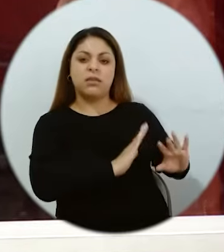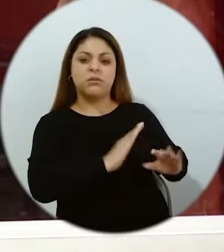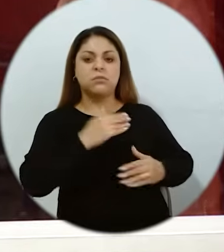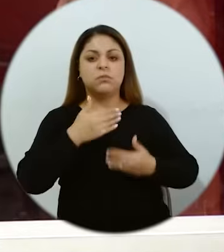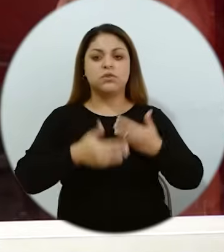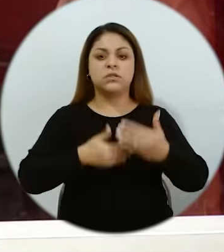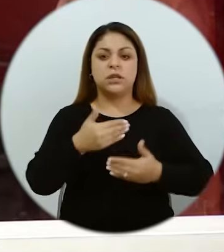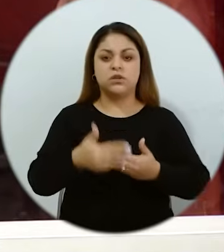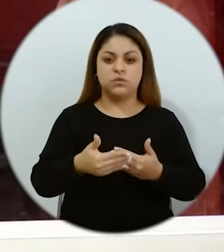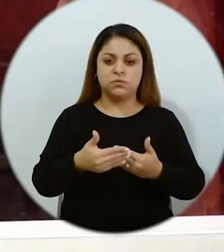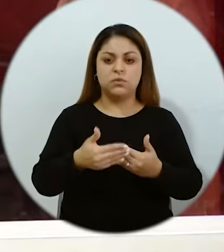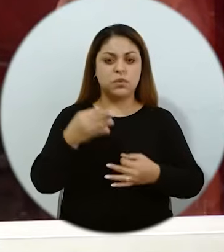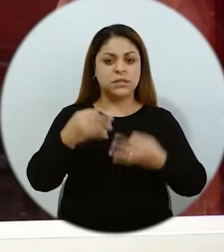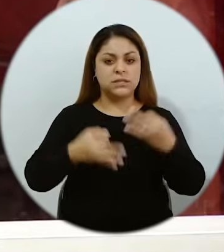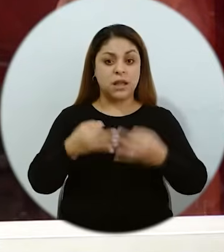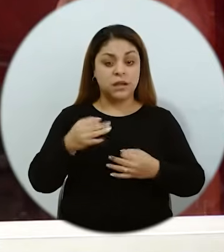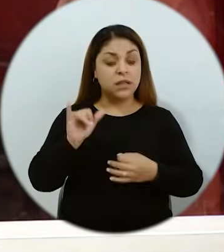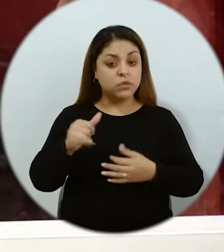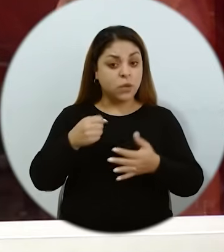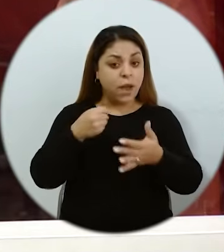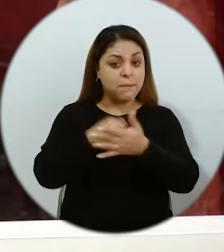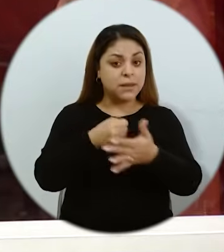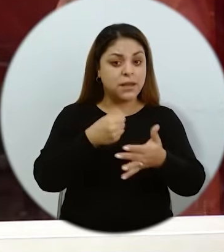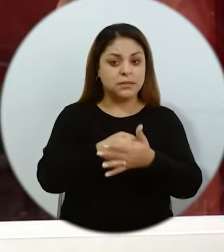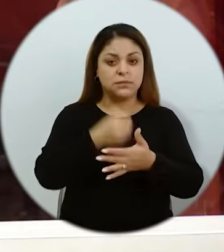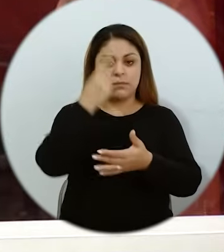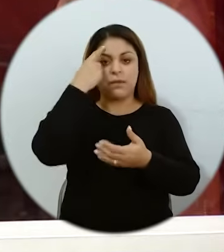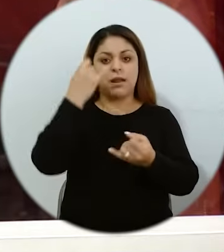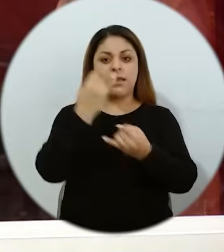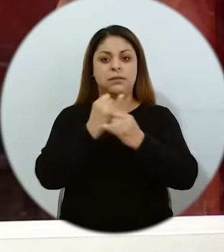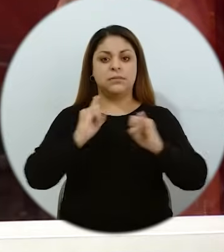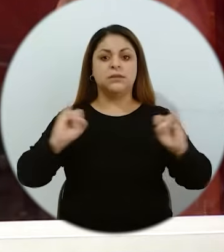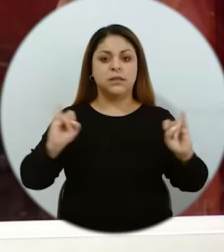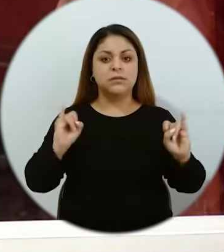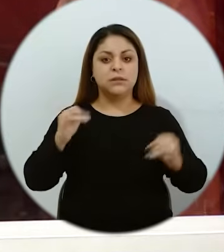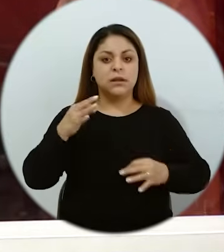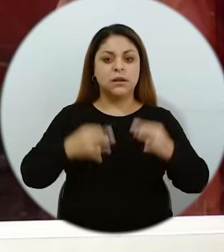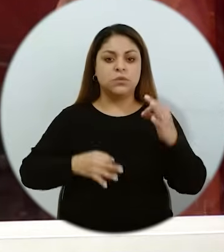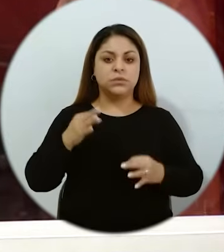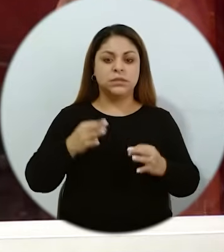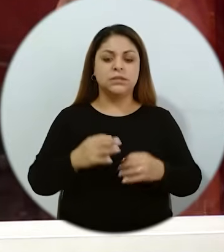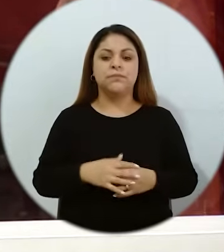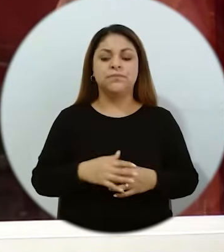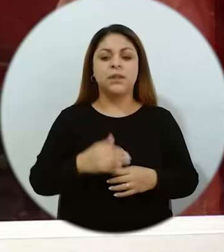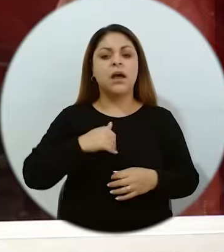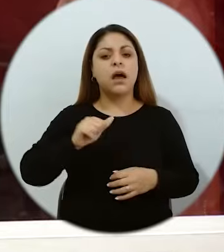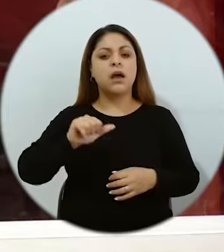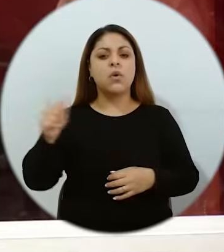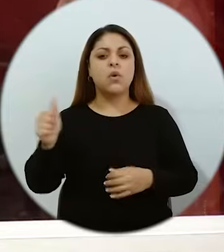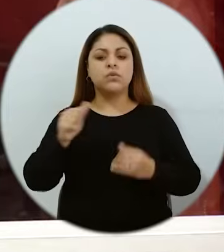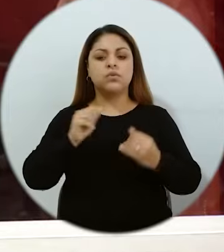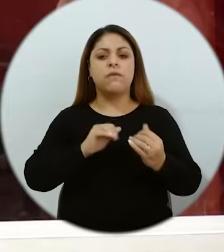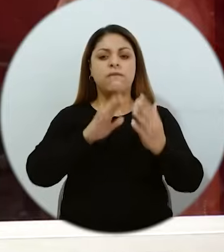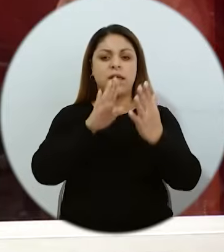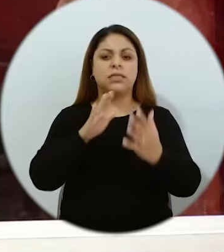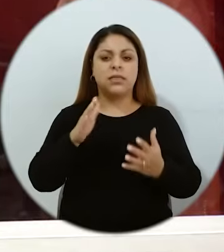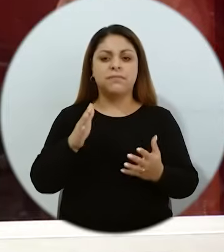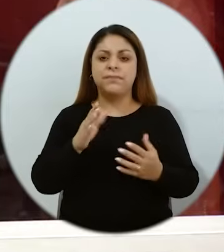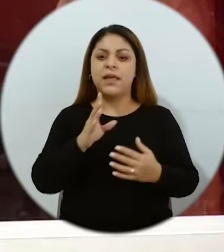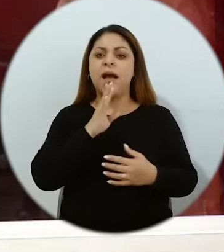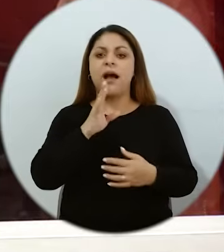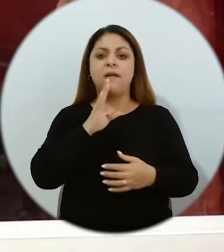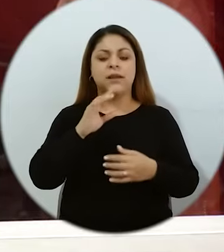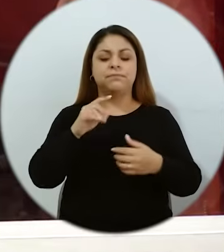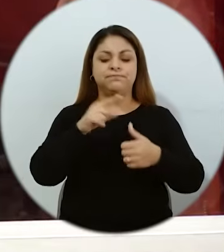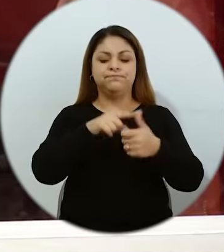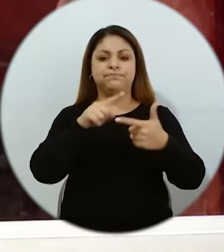eso internacionalmente es considerado una amenaza para la independencia de la justicia. Hay otro frente que viene de